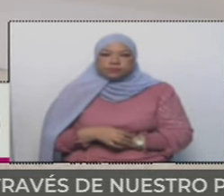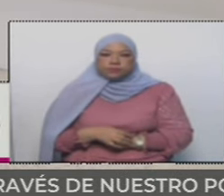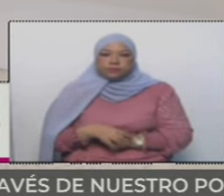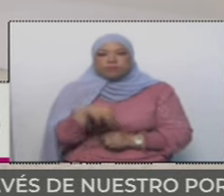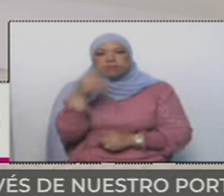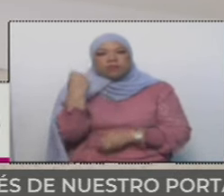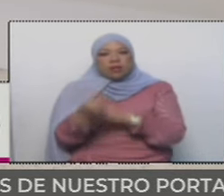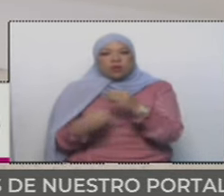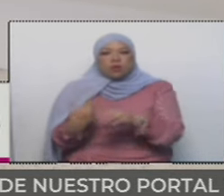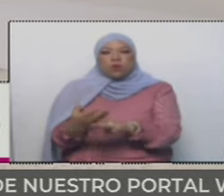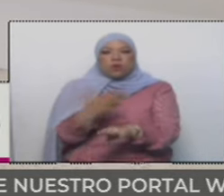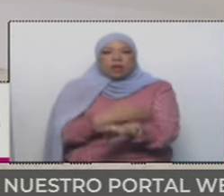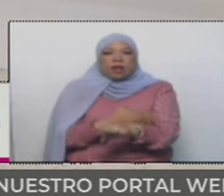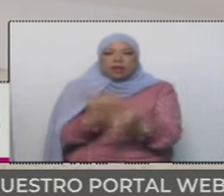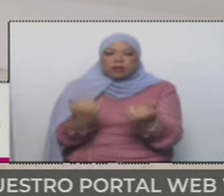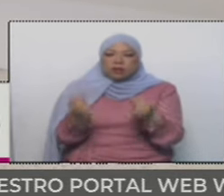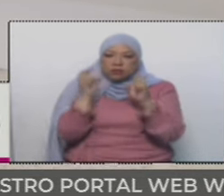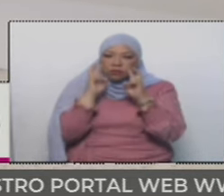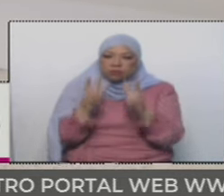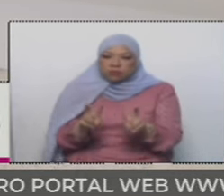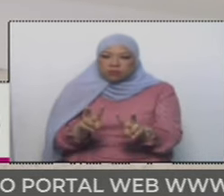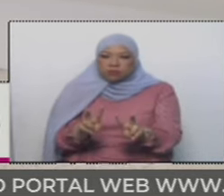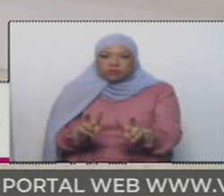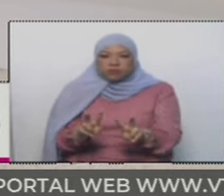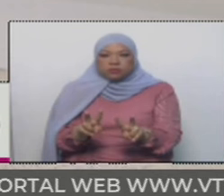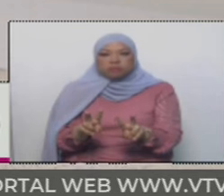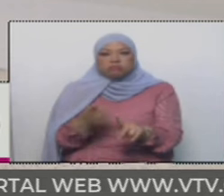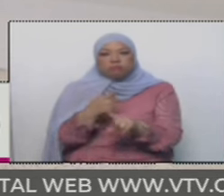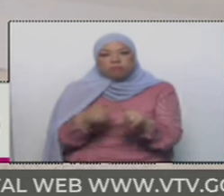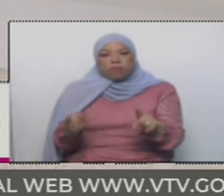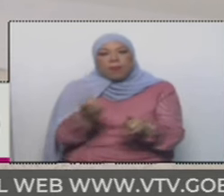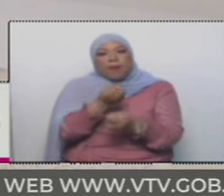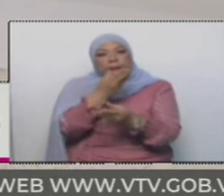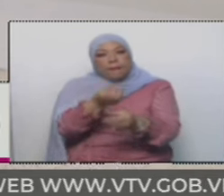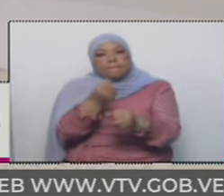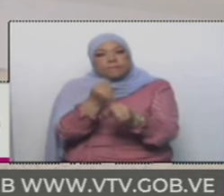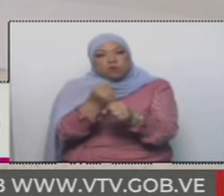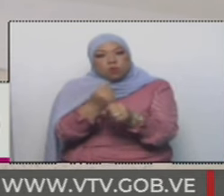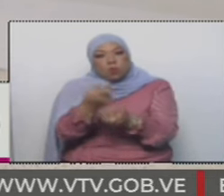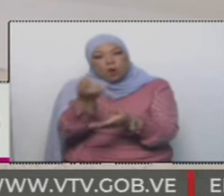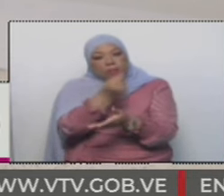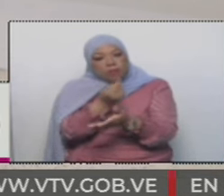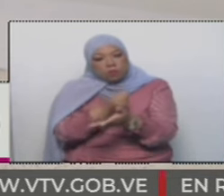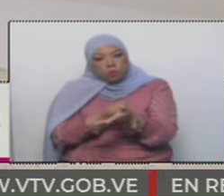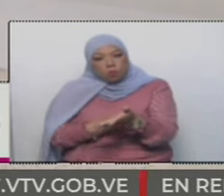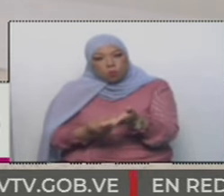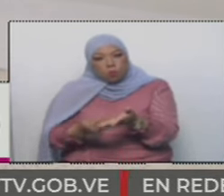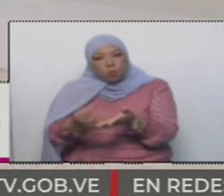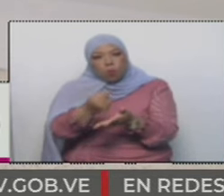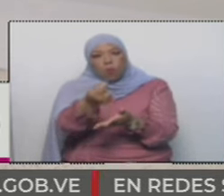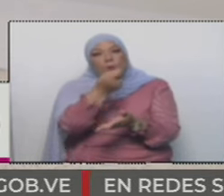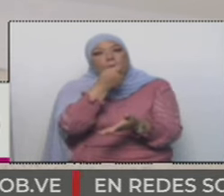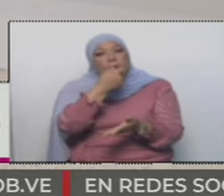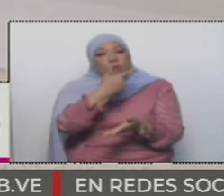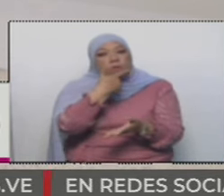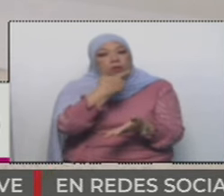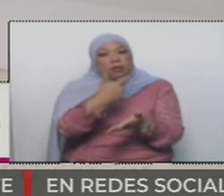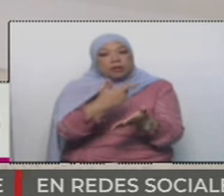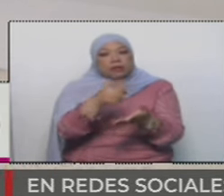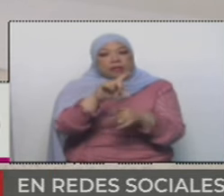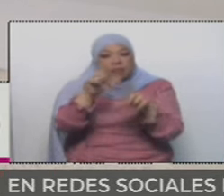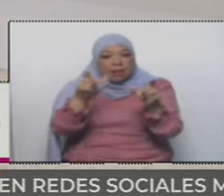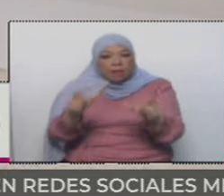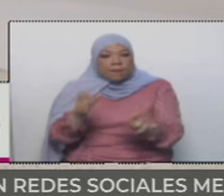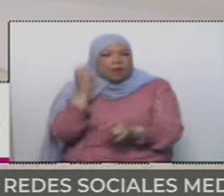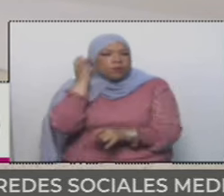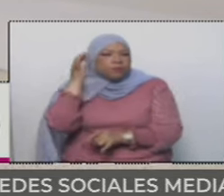Quizás antes era por estas vías. Un buen dibujante, un buen artista plástico, un buen